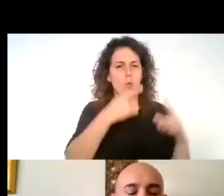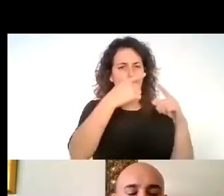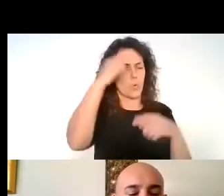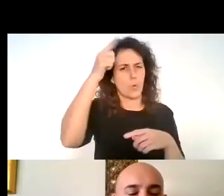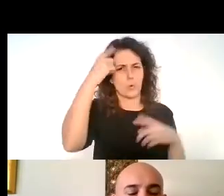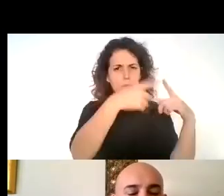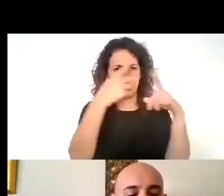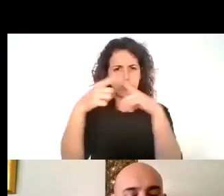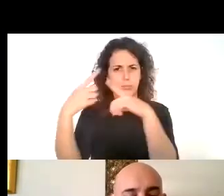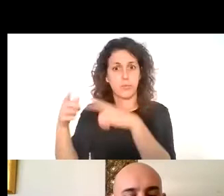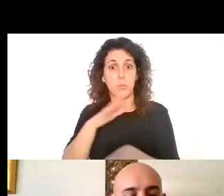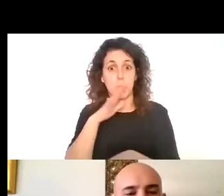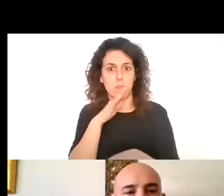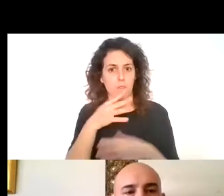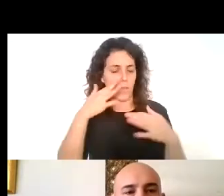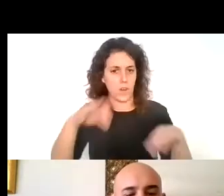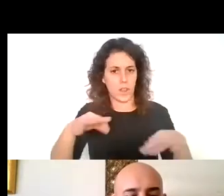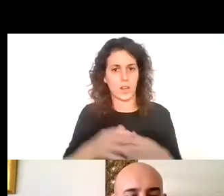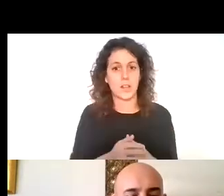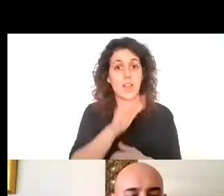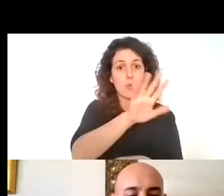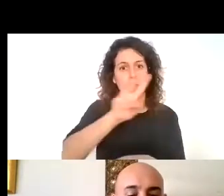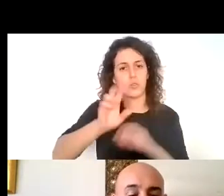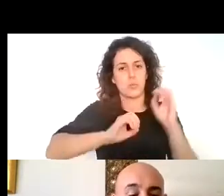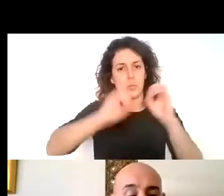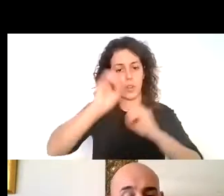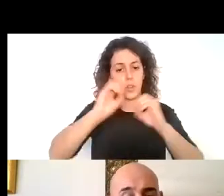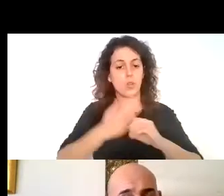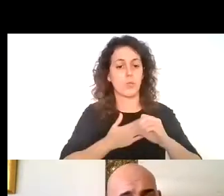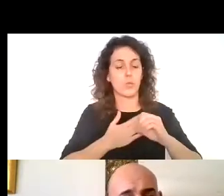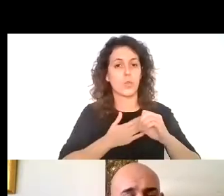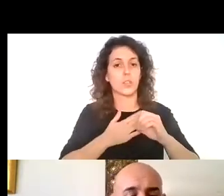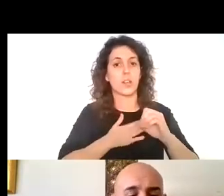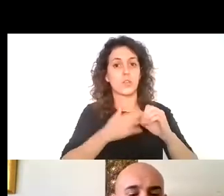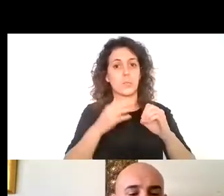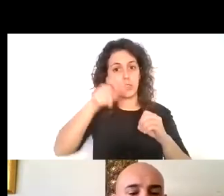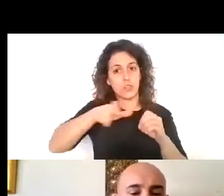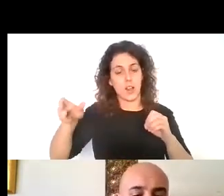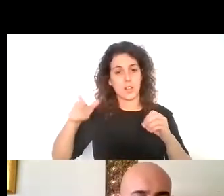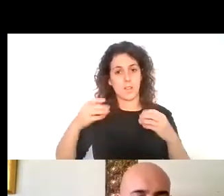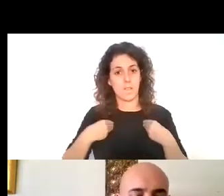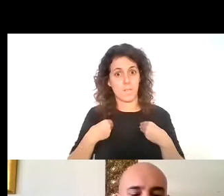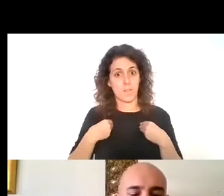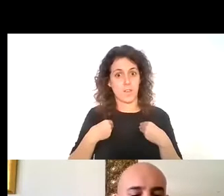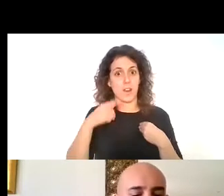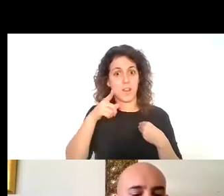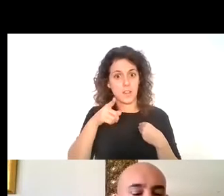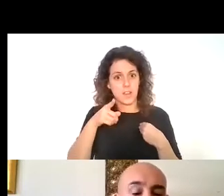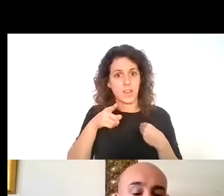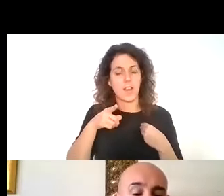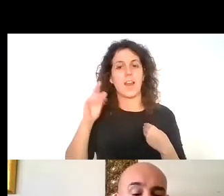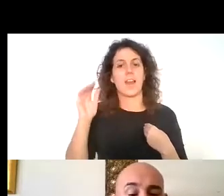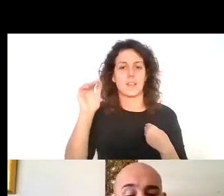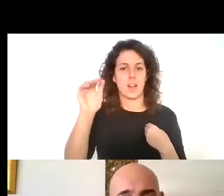razón es sencilla. El 52% de nuestros residentes son de otras nacionalidades.